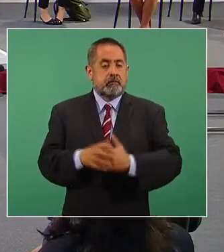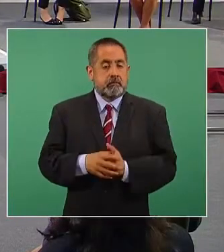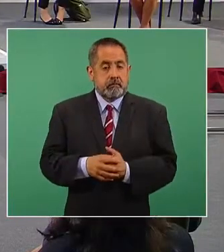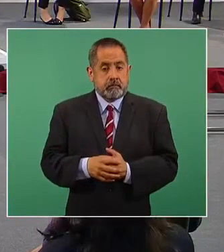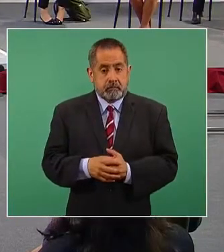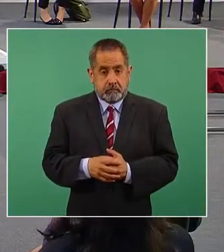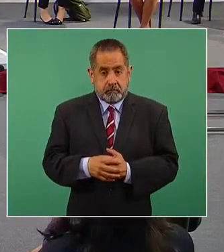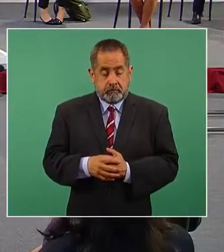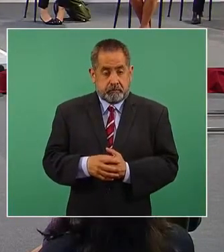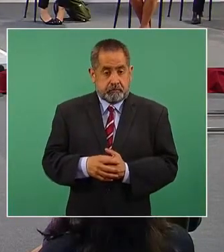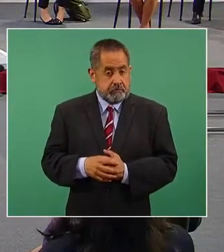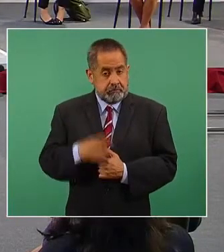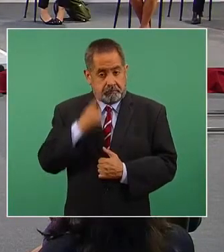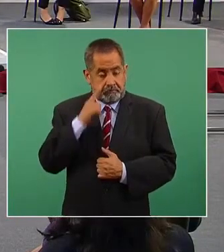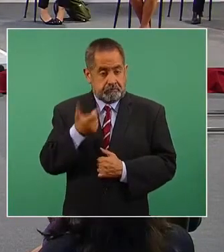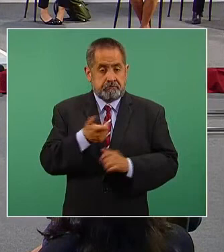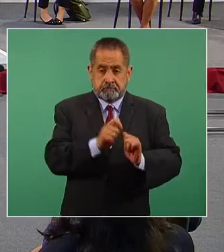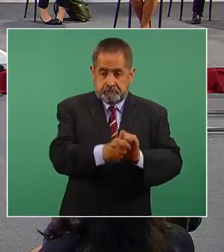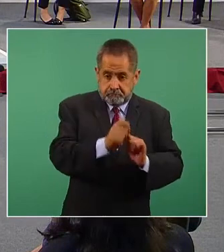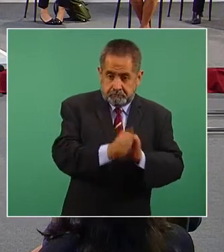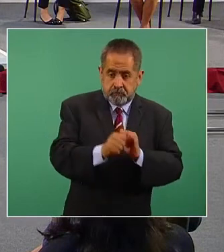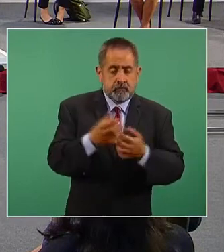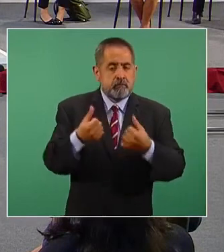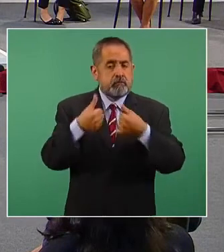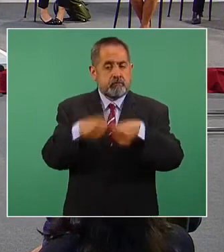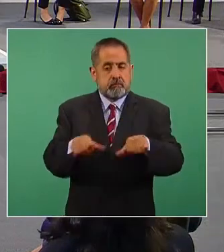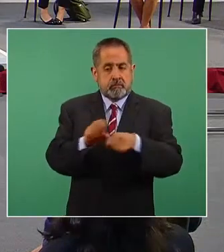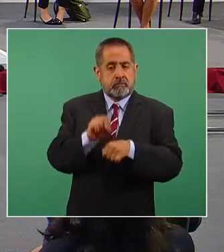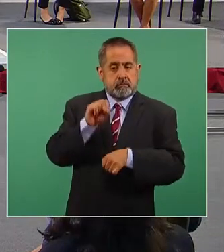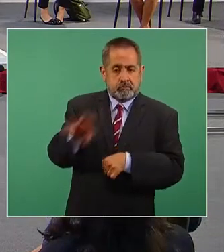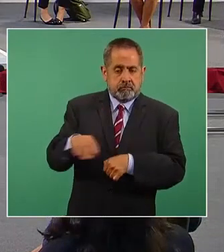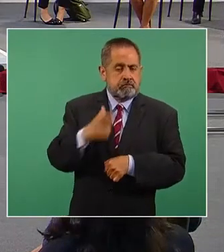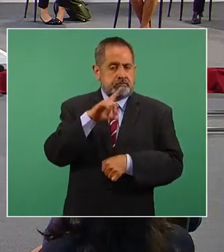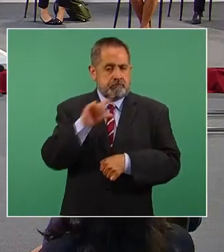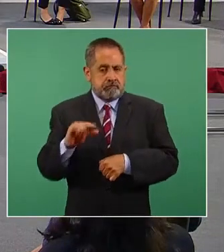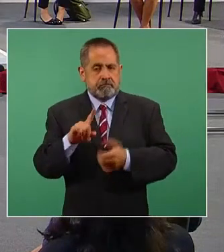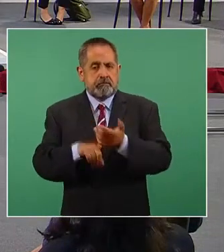Esto es para efectivo y para depósito en cuenta, también sigue, que da